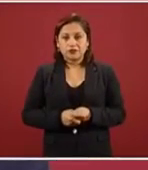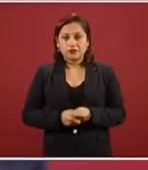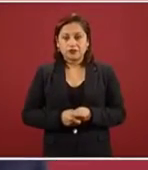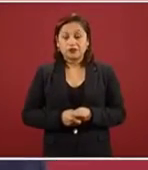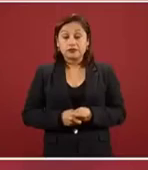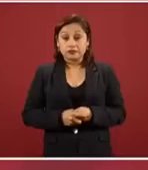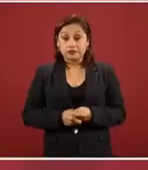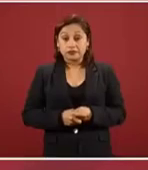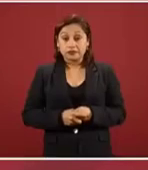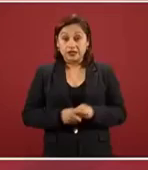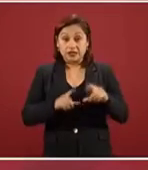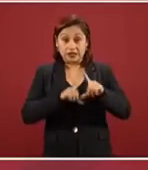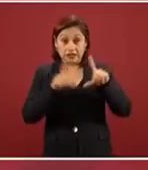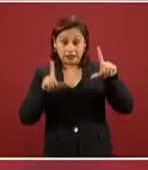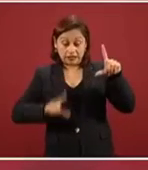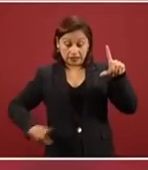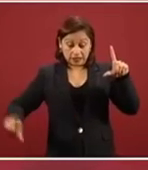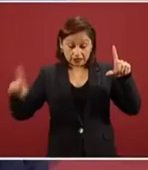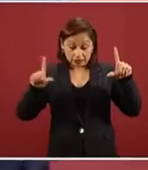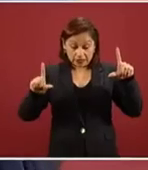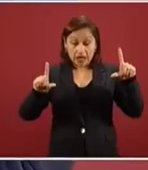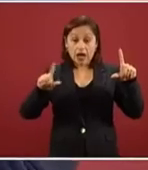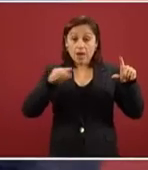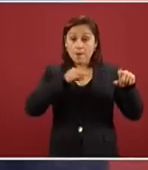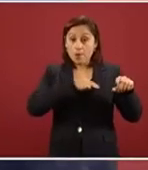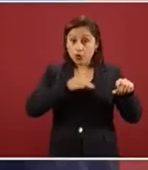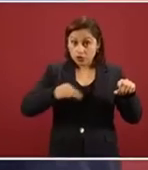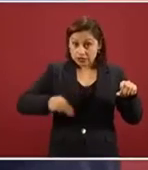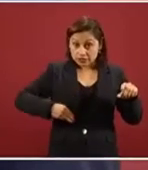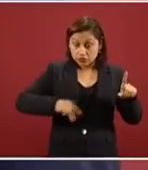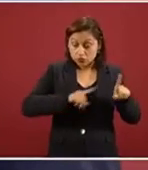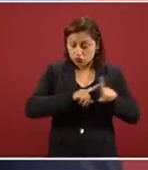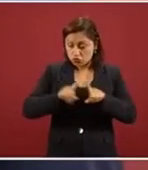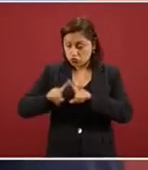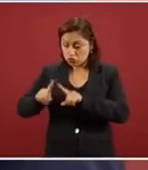1,000 municipios que su presupuesto anual no llega a 100 millones.